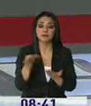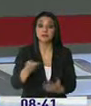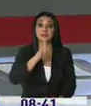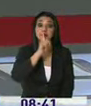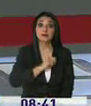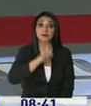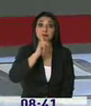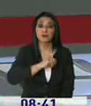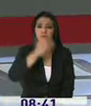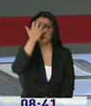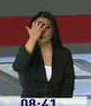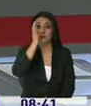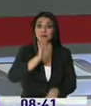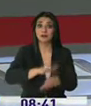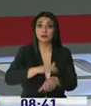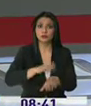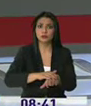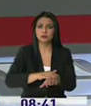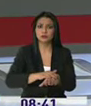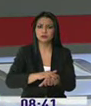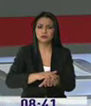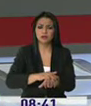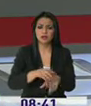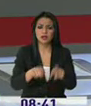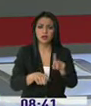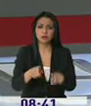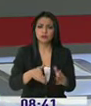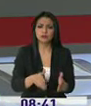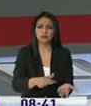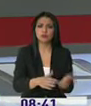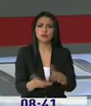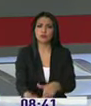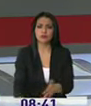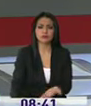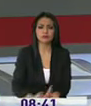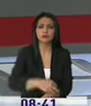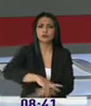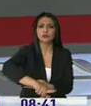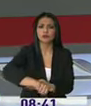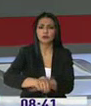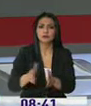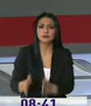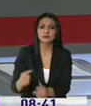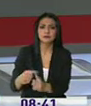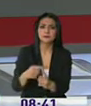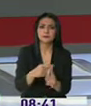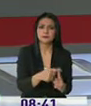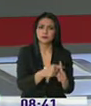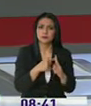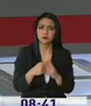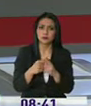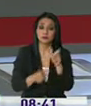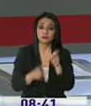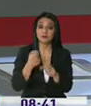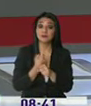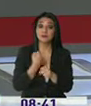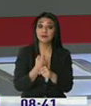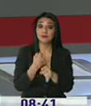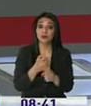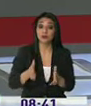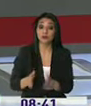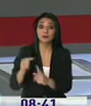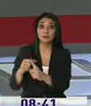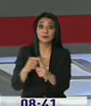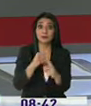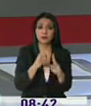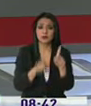encuentran preocupadas por la sustracción de restos de seres queridos. Esto ha acaecido en el cementerio de esta ciudad. Los trabajadores del Camposanto indicaron que